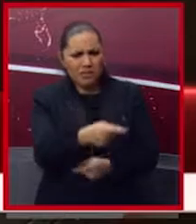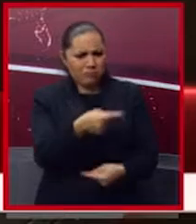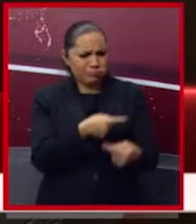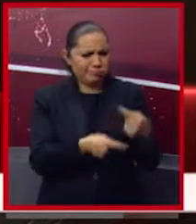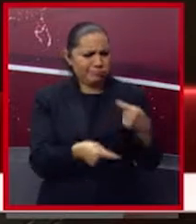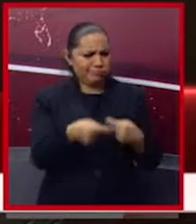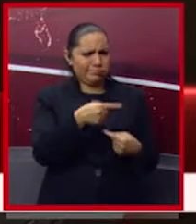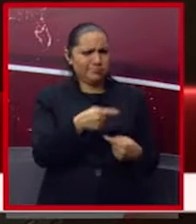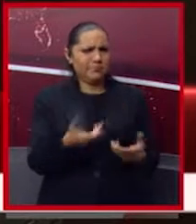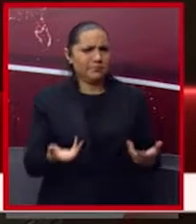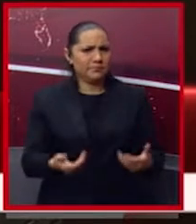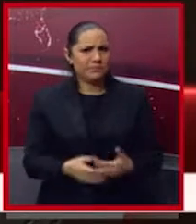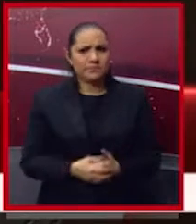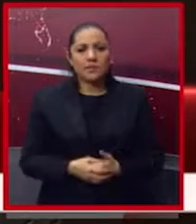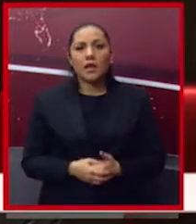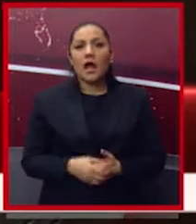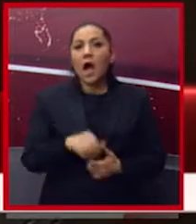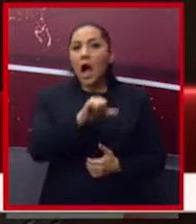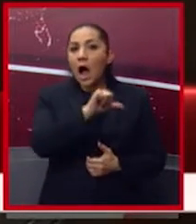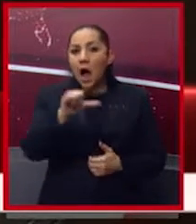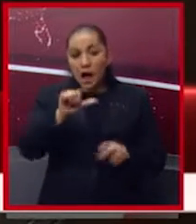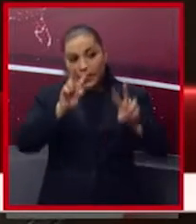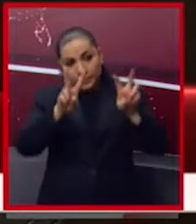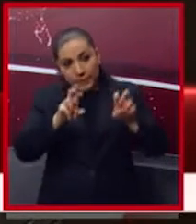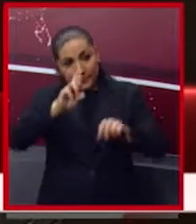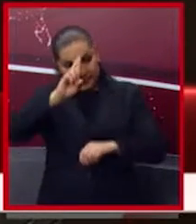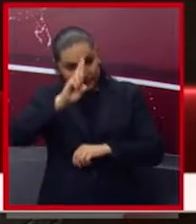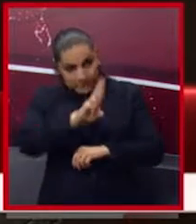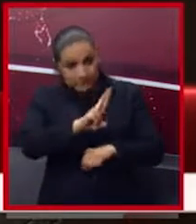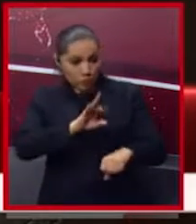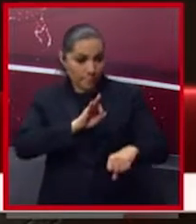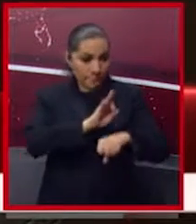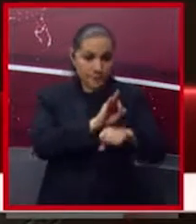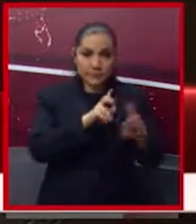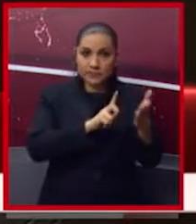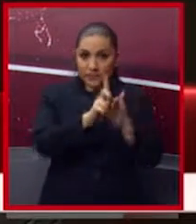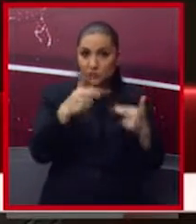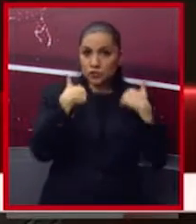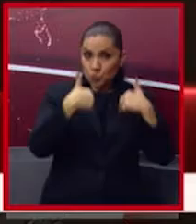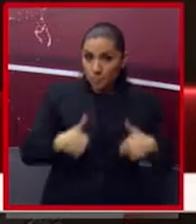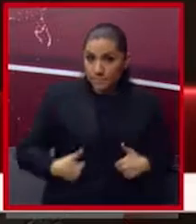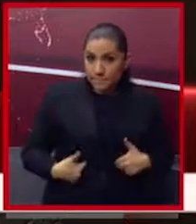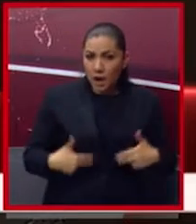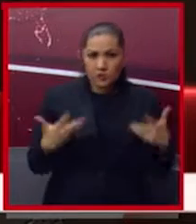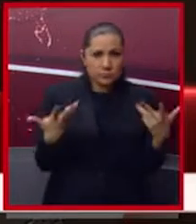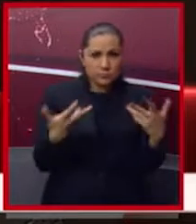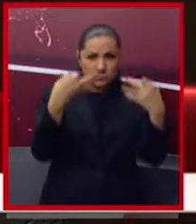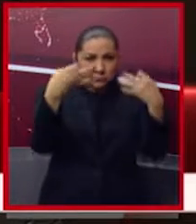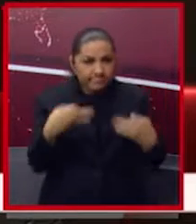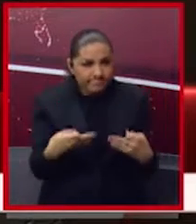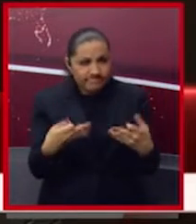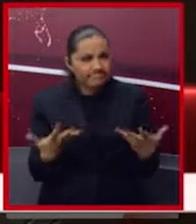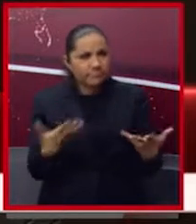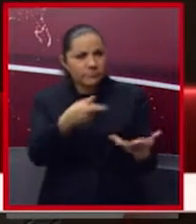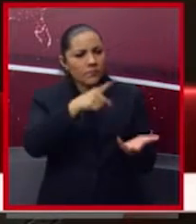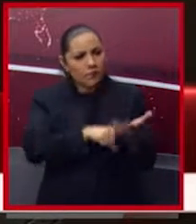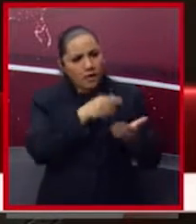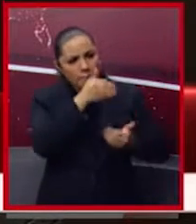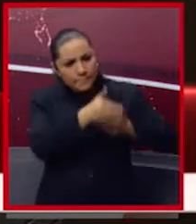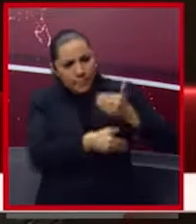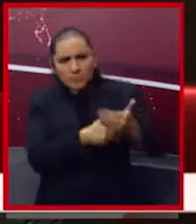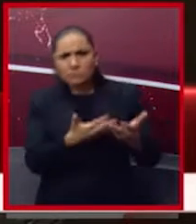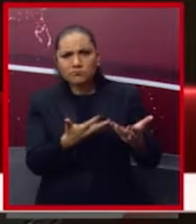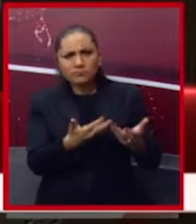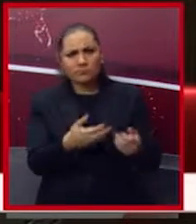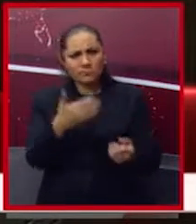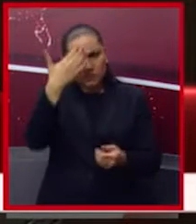cuanto al respeto y la promoción de los derechos humanos, marcada gravemente por los grotescos casos de tortura